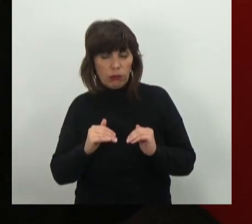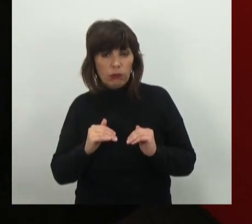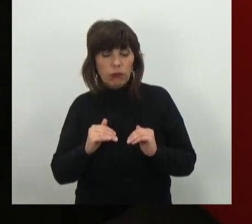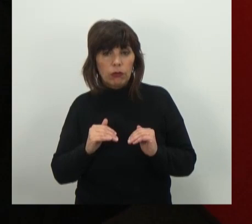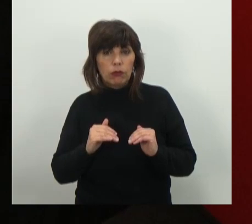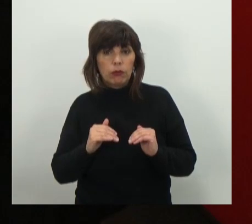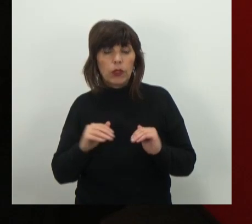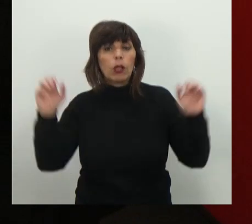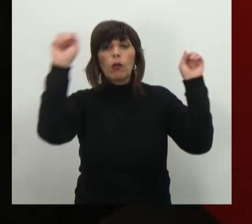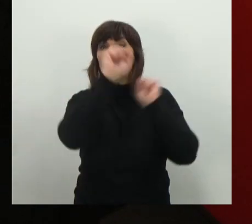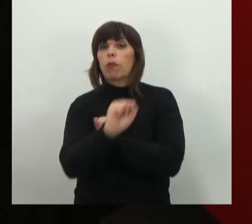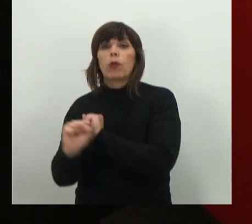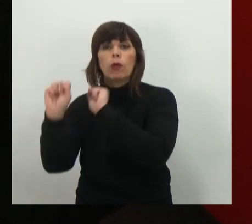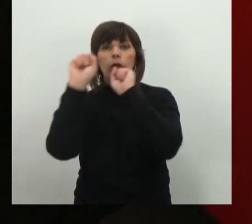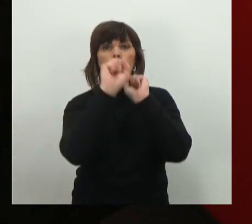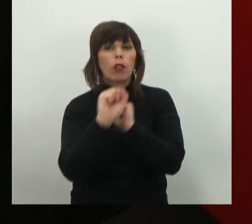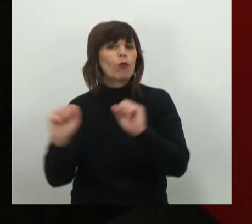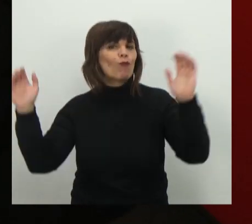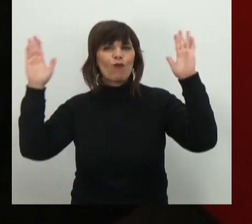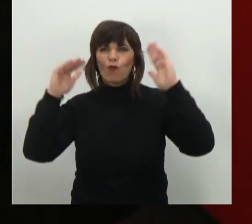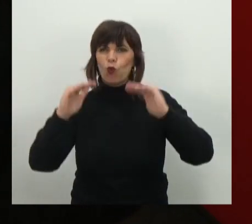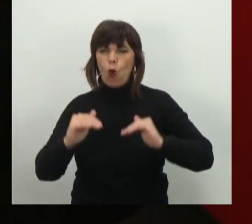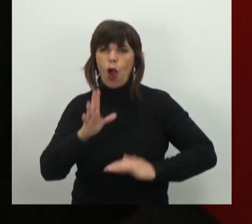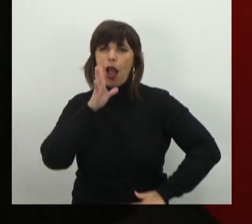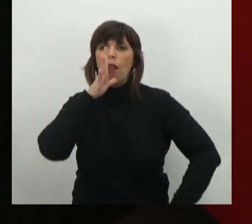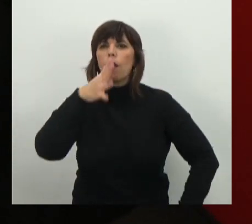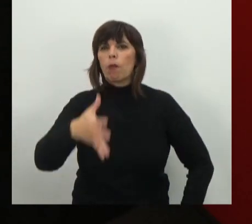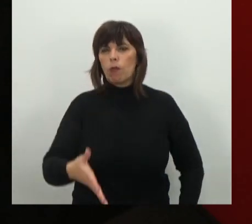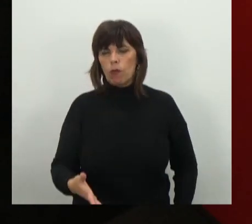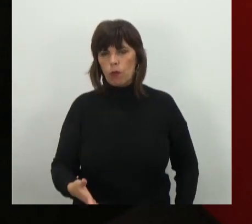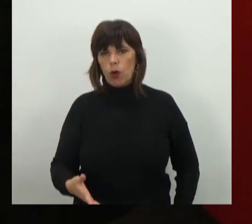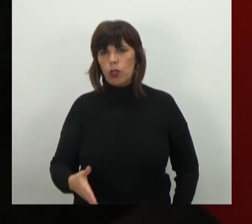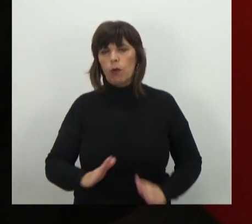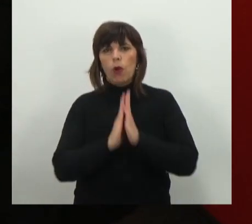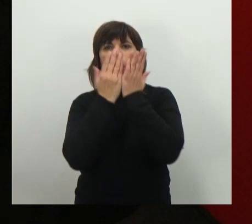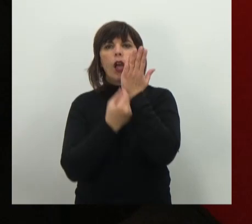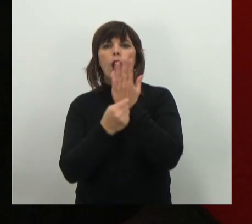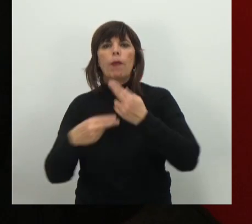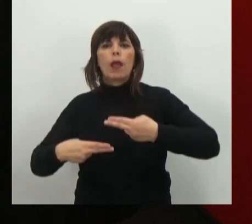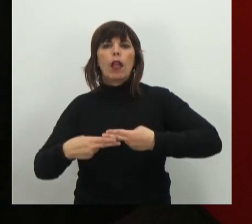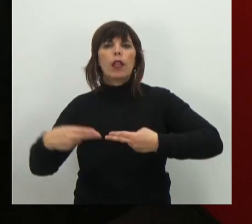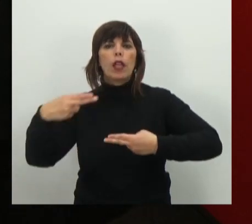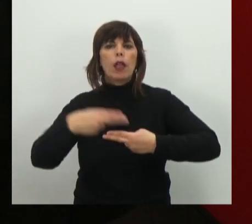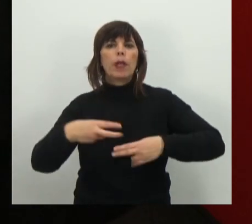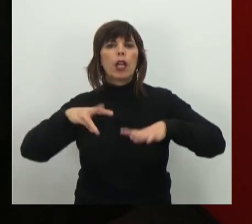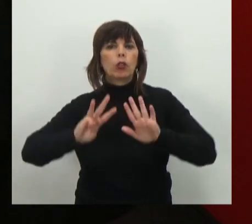no hay protección. Porque Nehemías 8, versículo 10